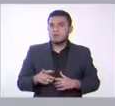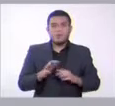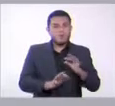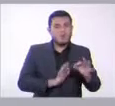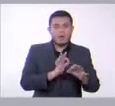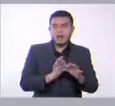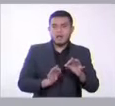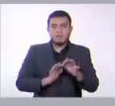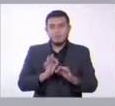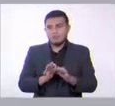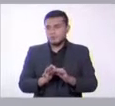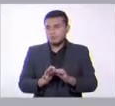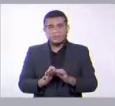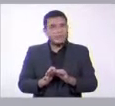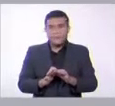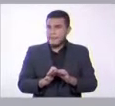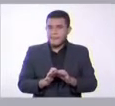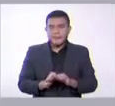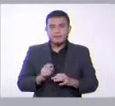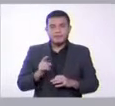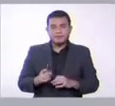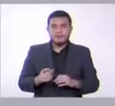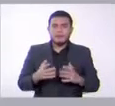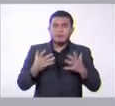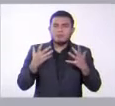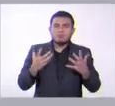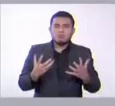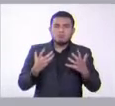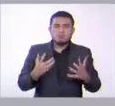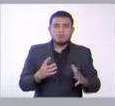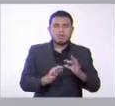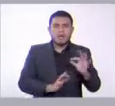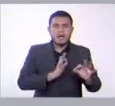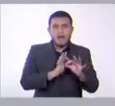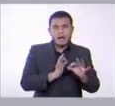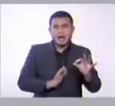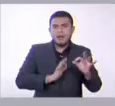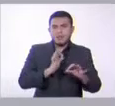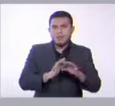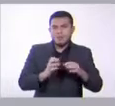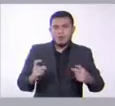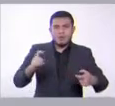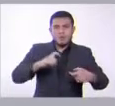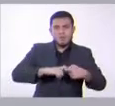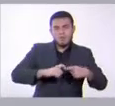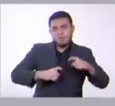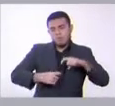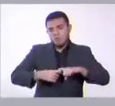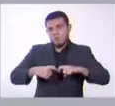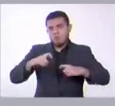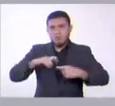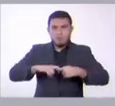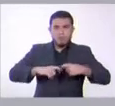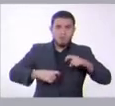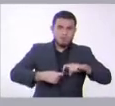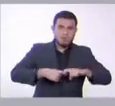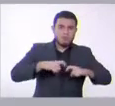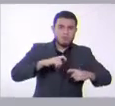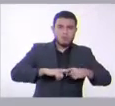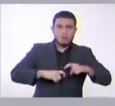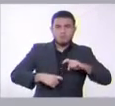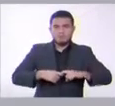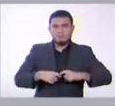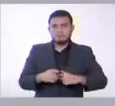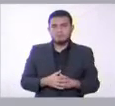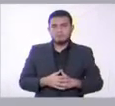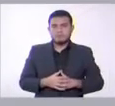vez, sino que es una enorme cantidad de átomos combinándose simultáneamente y